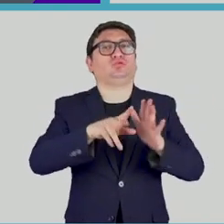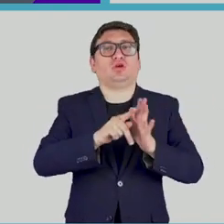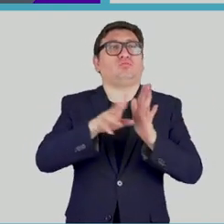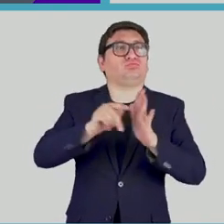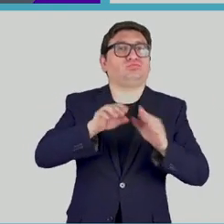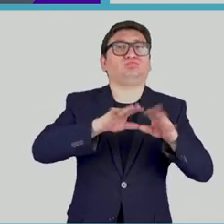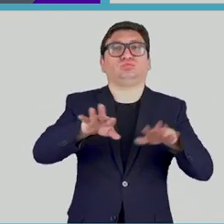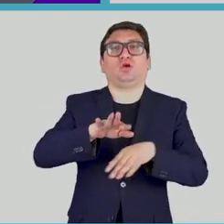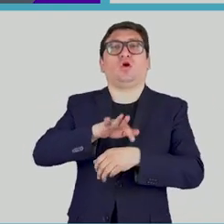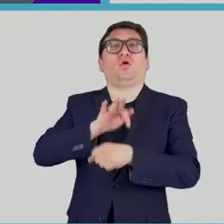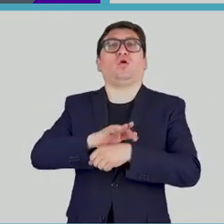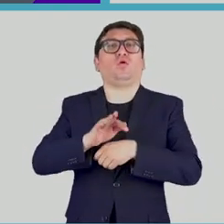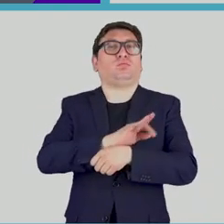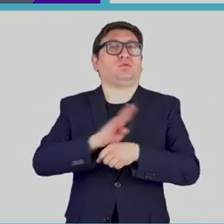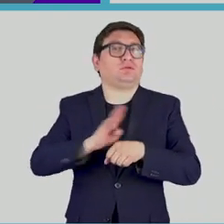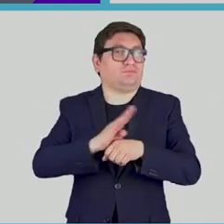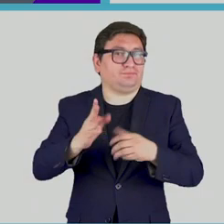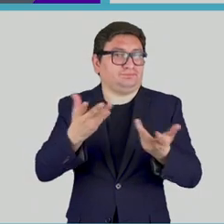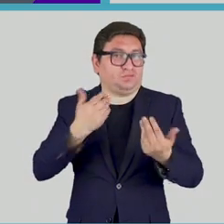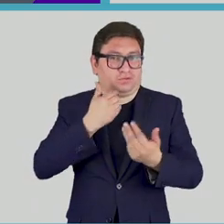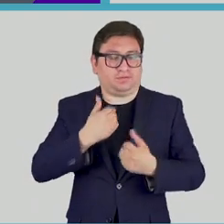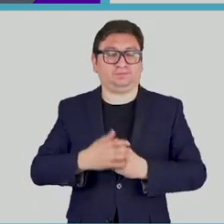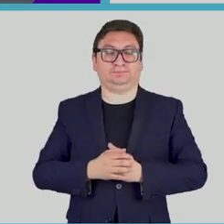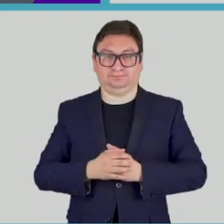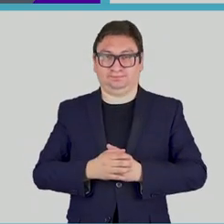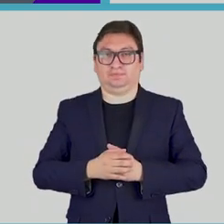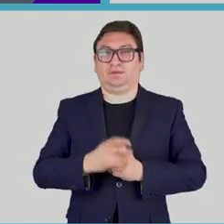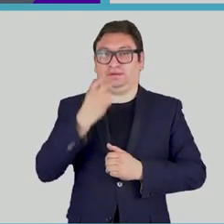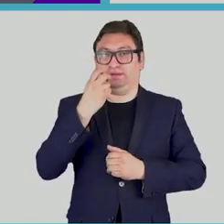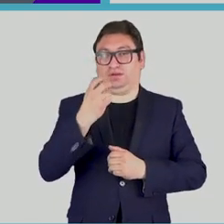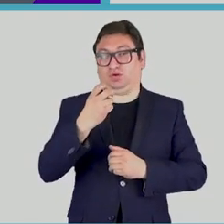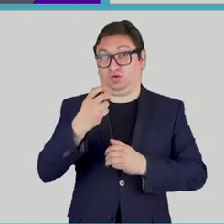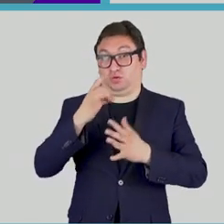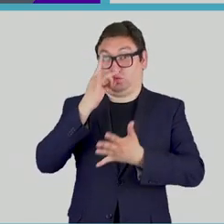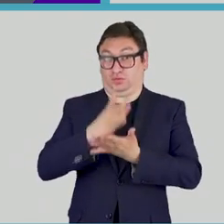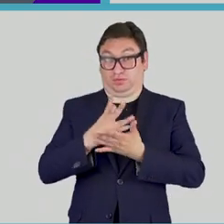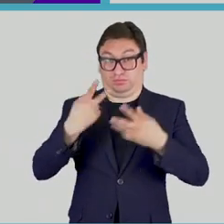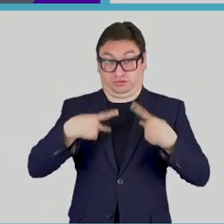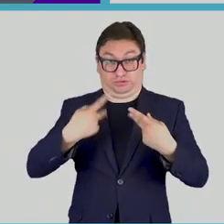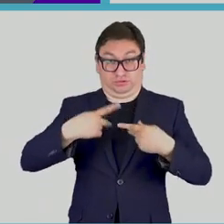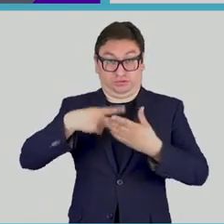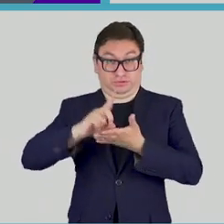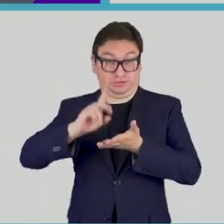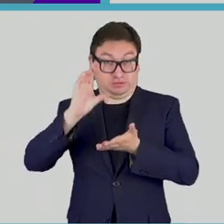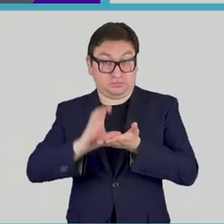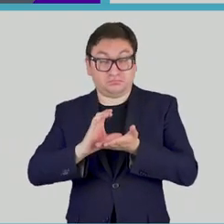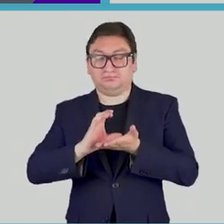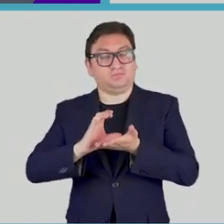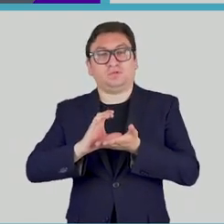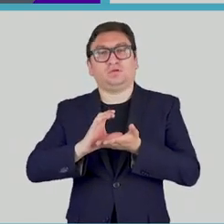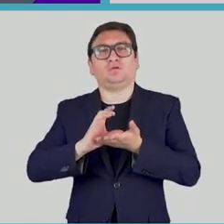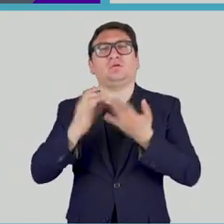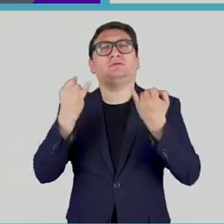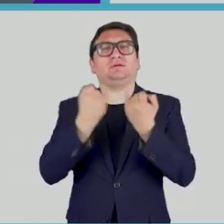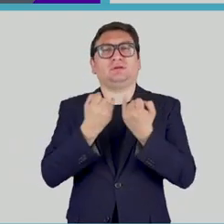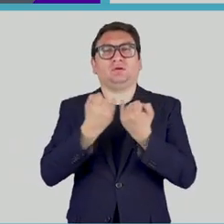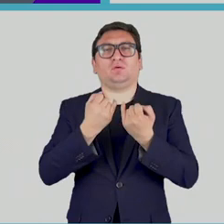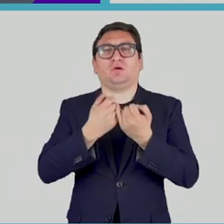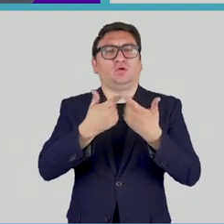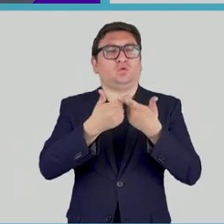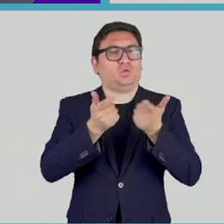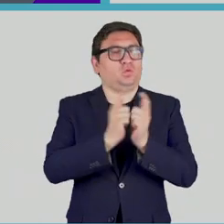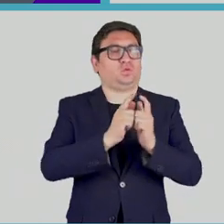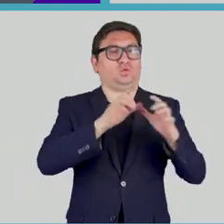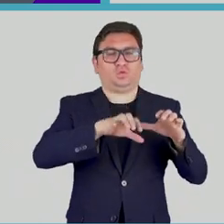causará algo beneficioso a ellos no tiene que ver solamente con las personas con discapacidad sino con muchos